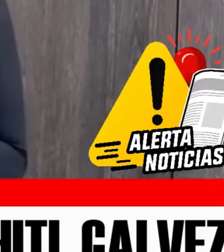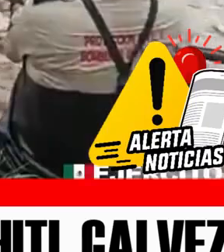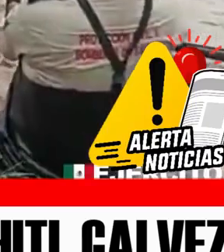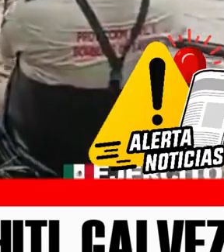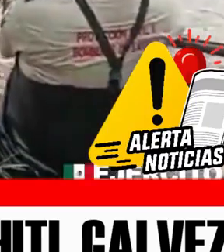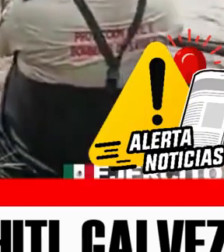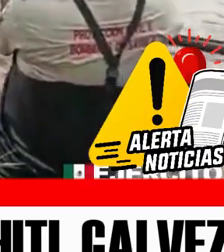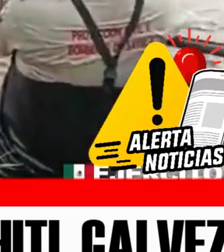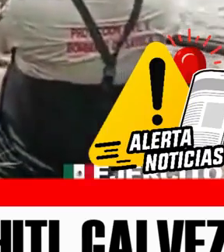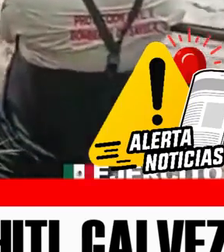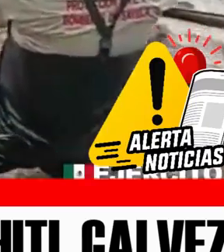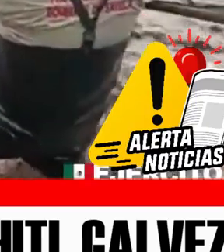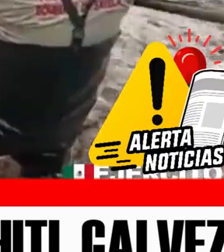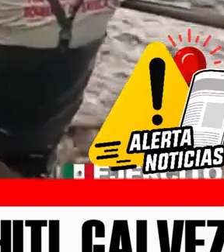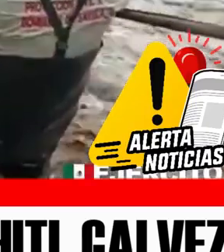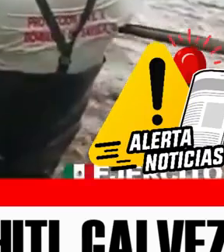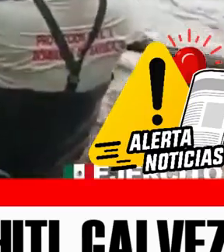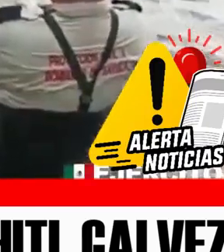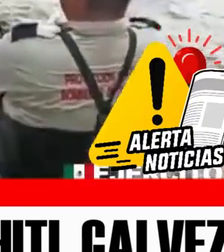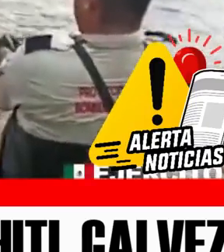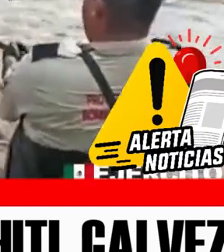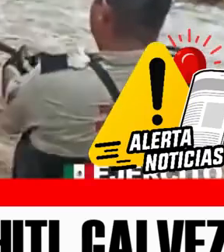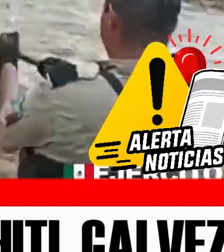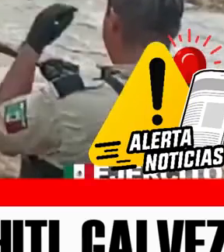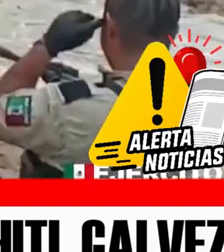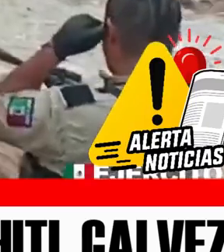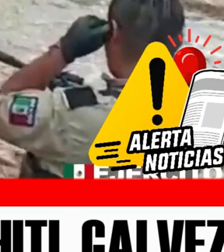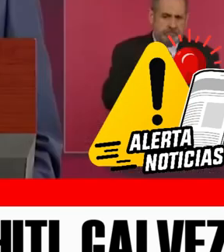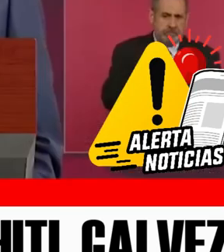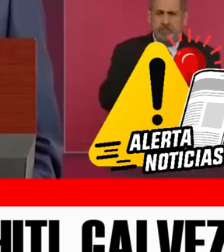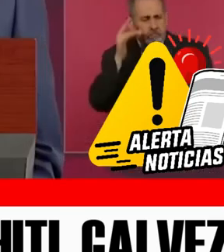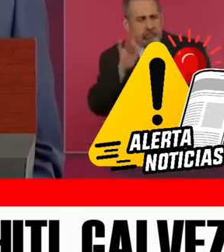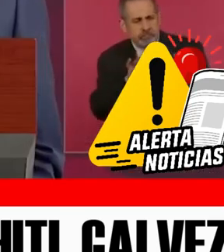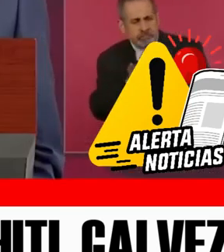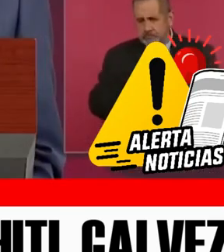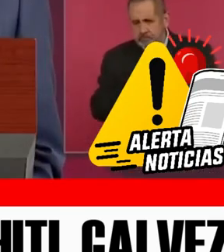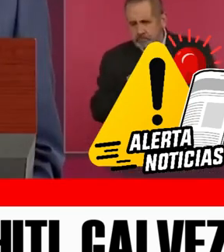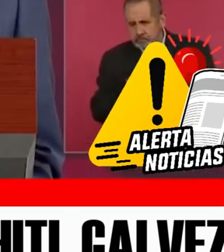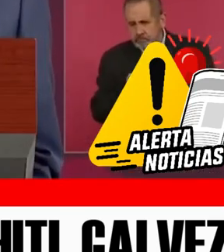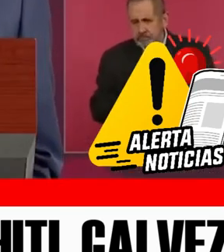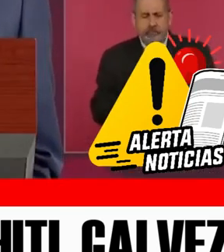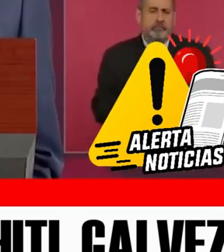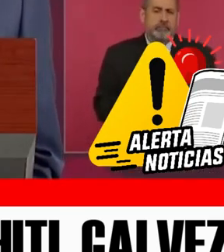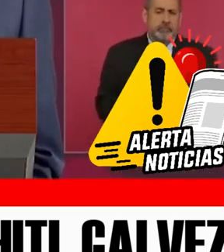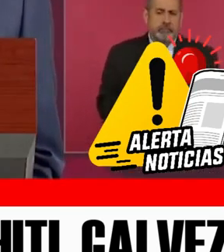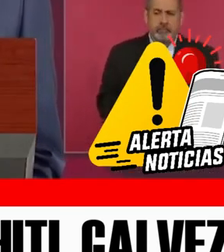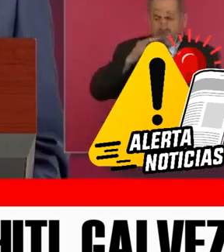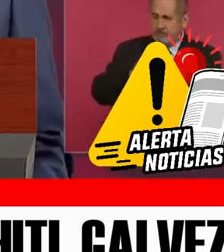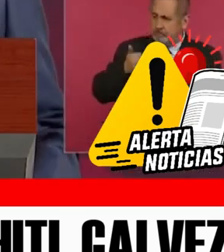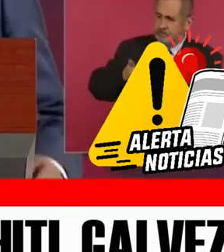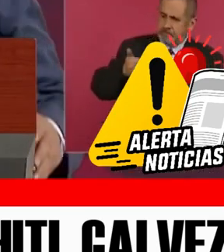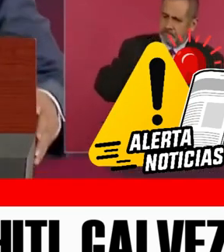persona diestra y siniestra a Guerrero resultaría sumamente peligroso. Pero AMLO, que sí utiliza la cabeza, ya